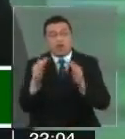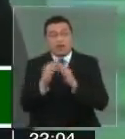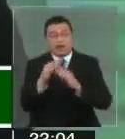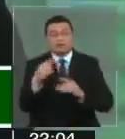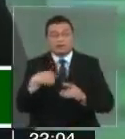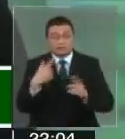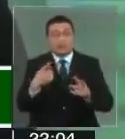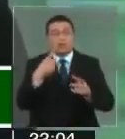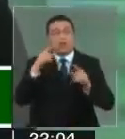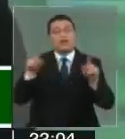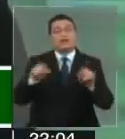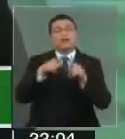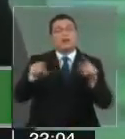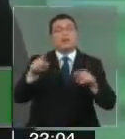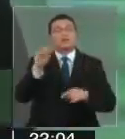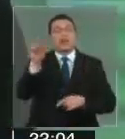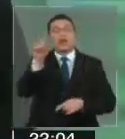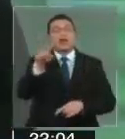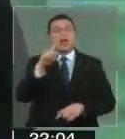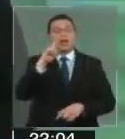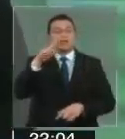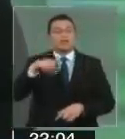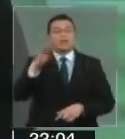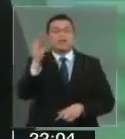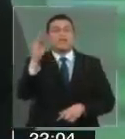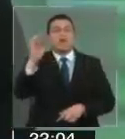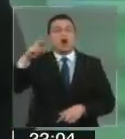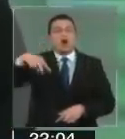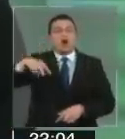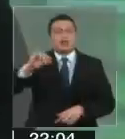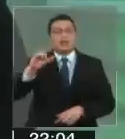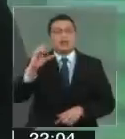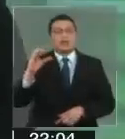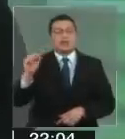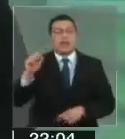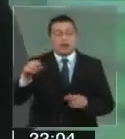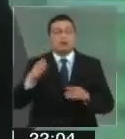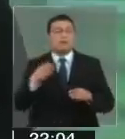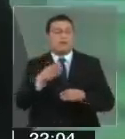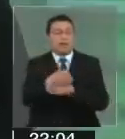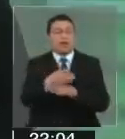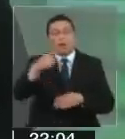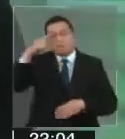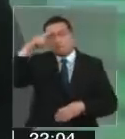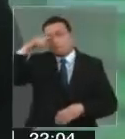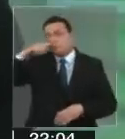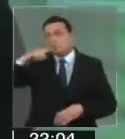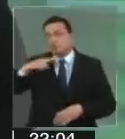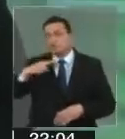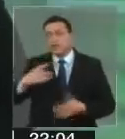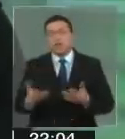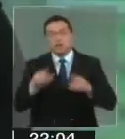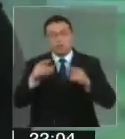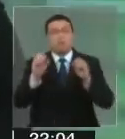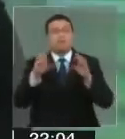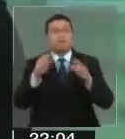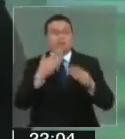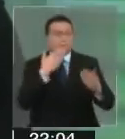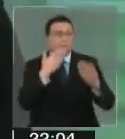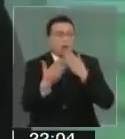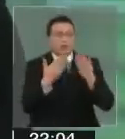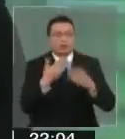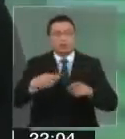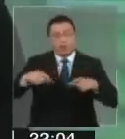llevaban a la sinfónica, donde se iba a los museos, donde había mucha conversación